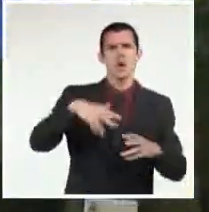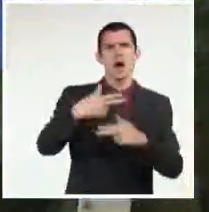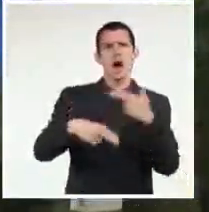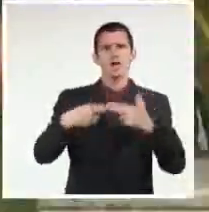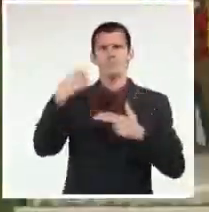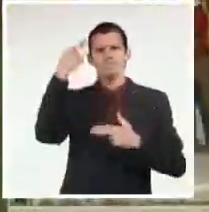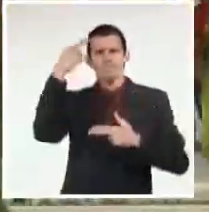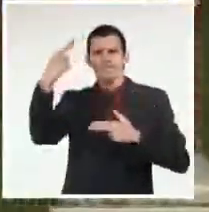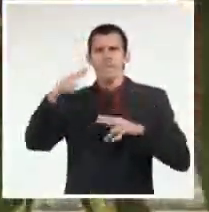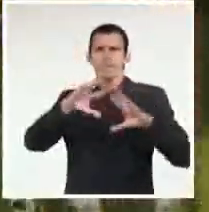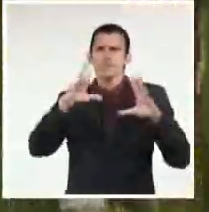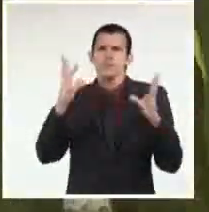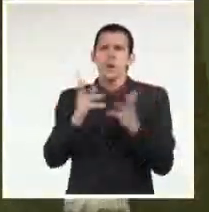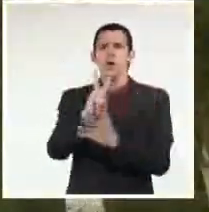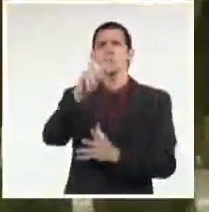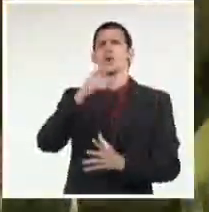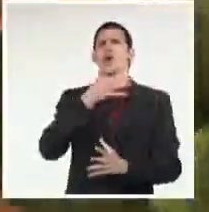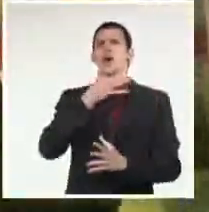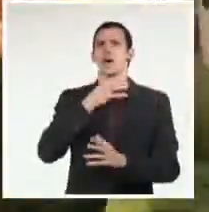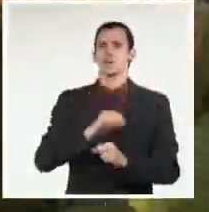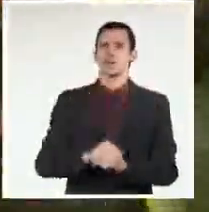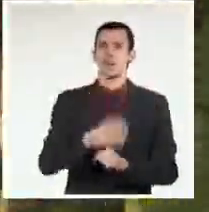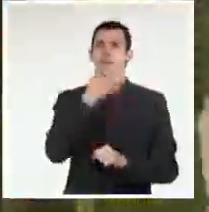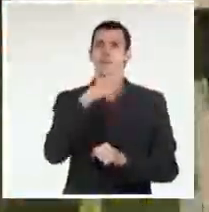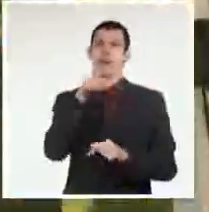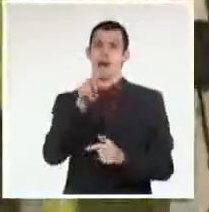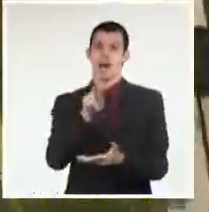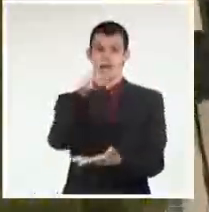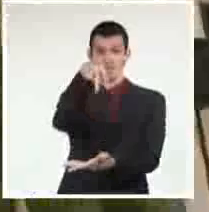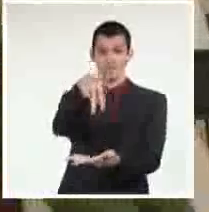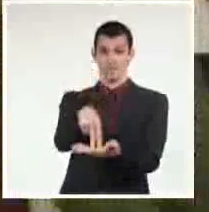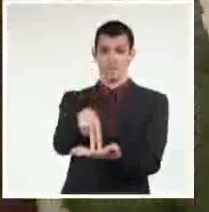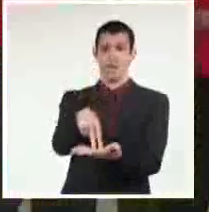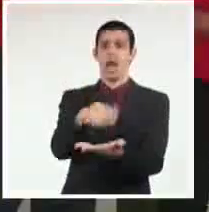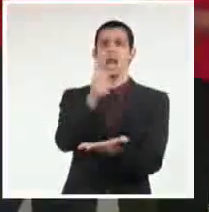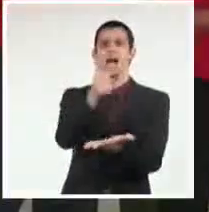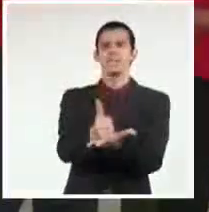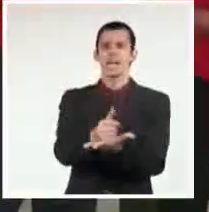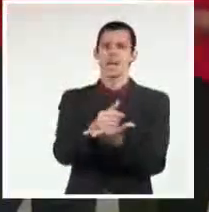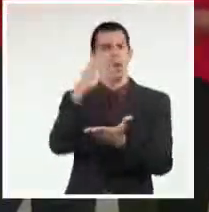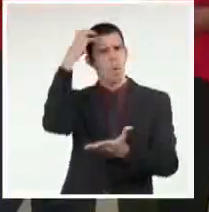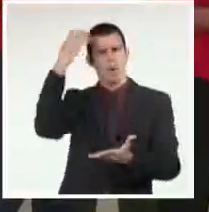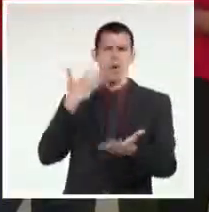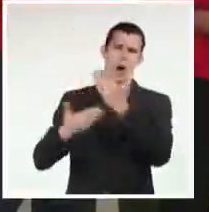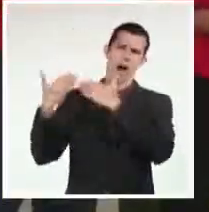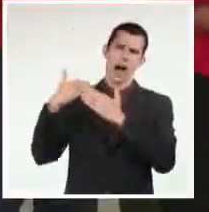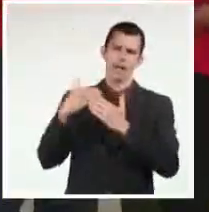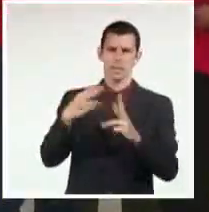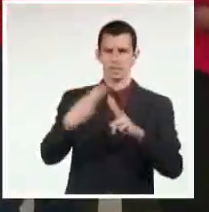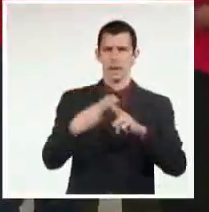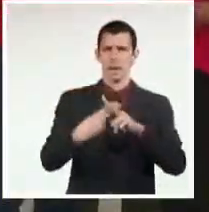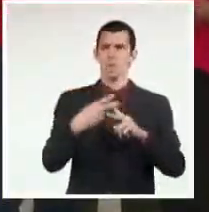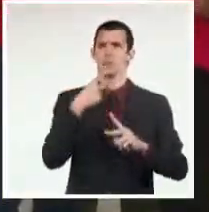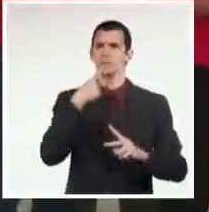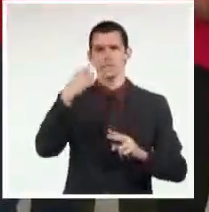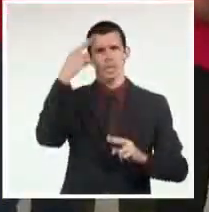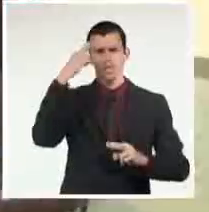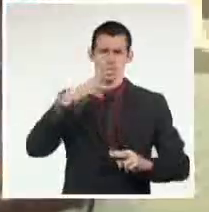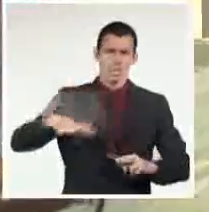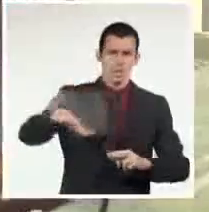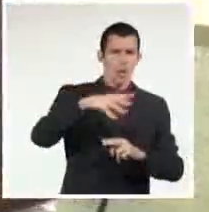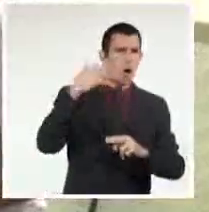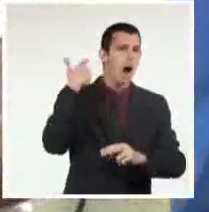cuando Fidel, desde el ayuntamiento de Bayamo, convocó a hacer realidad el proyecto enarbolado por Céspedes en el distante 10